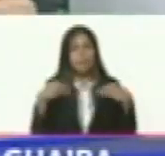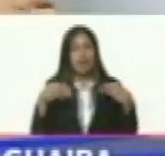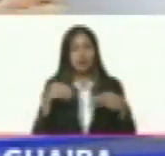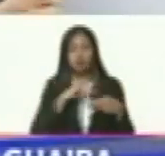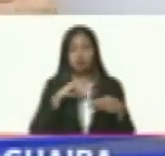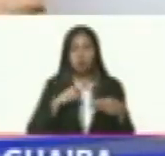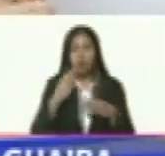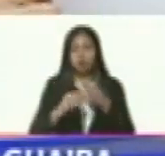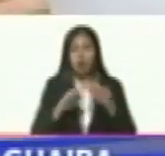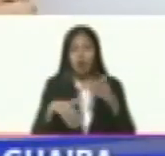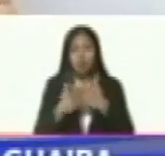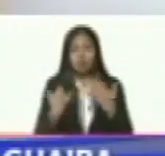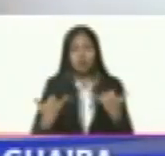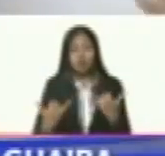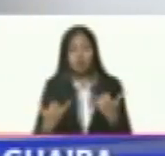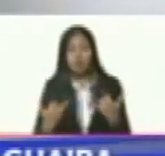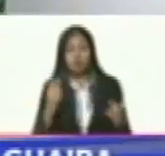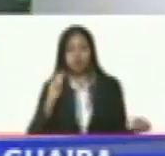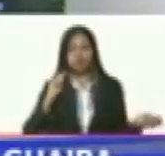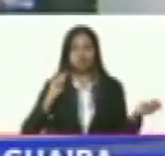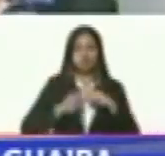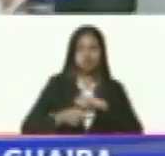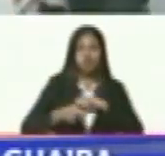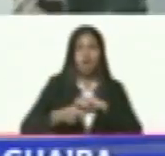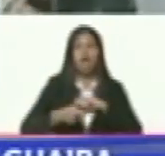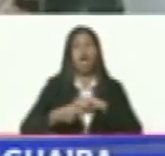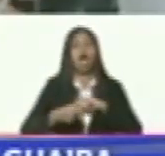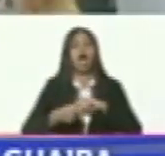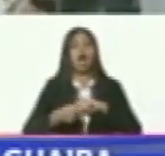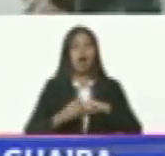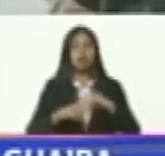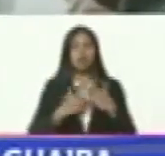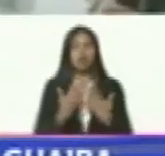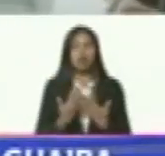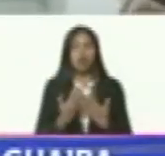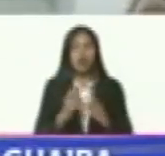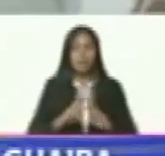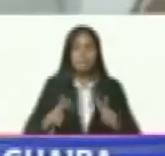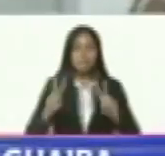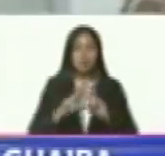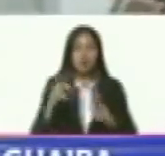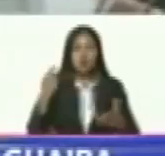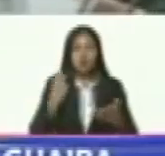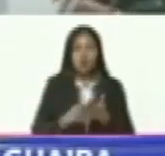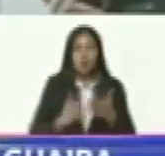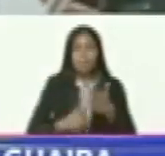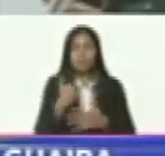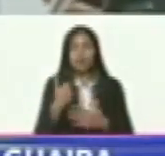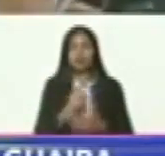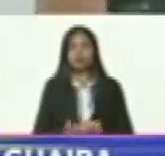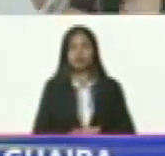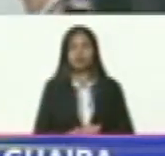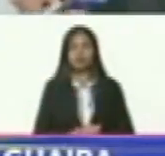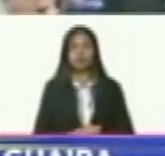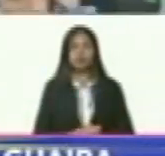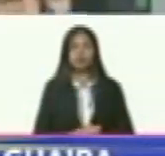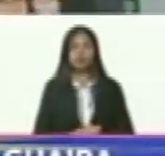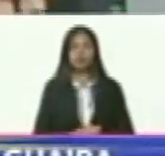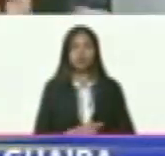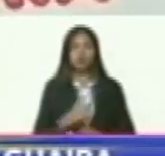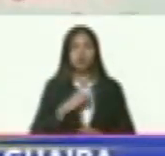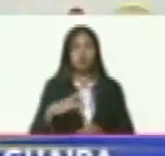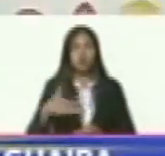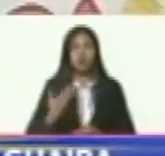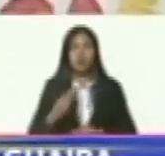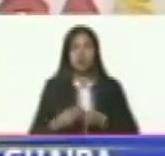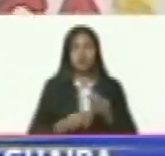estamos haciendo hasta ahora para pasar a la transformación de la materia prima con valor agregado. Y este valor agregado, poder llevarlo a